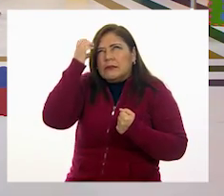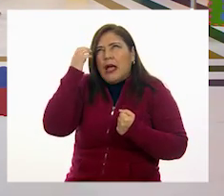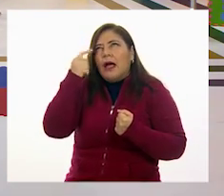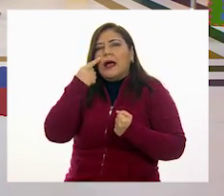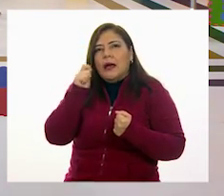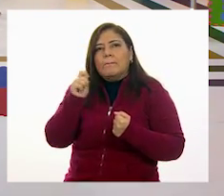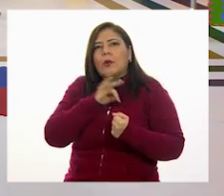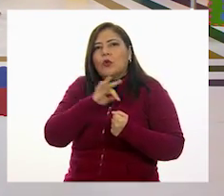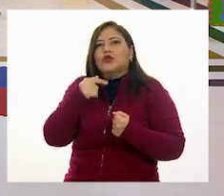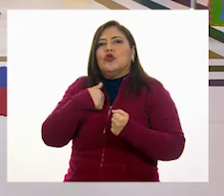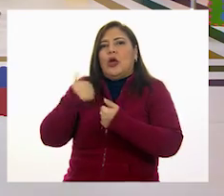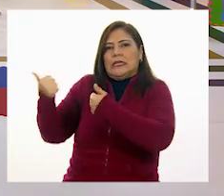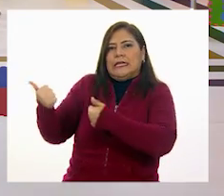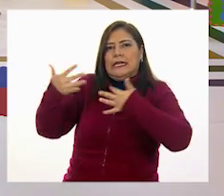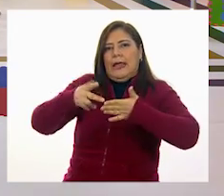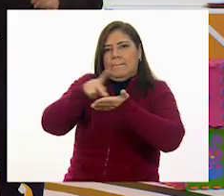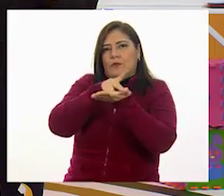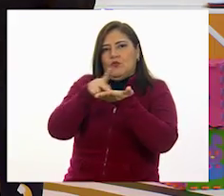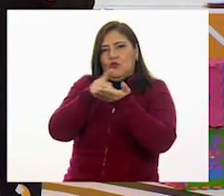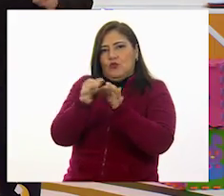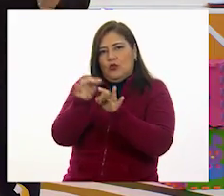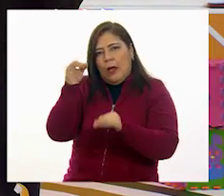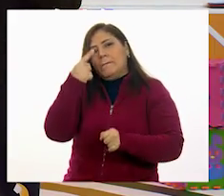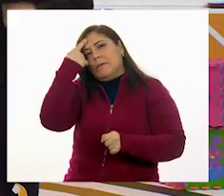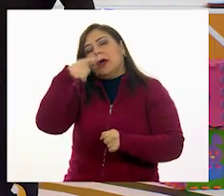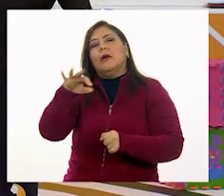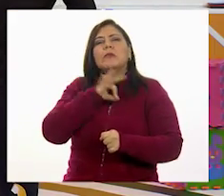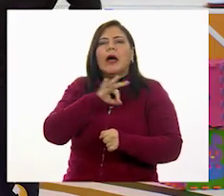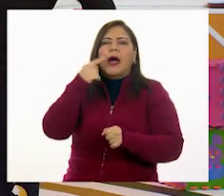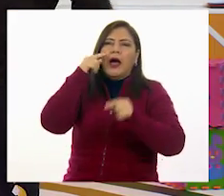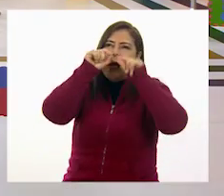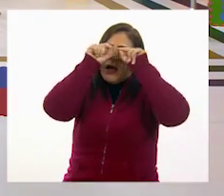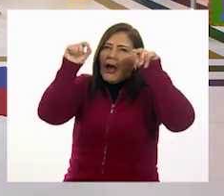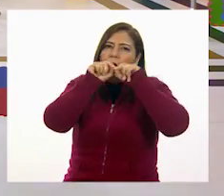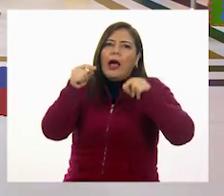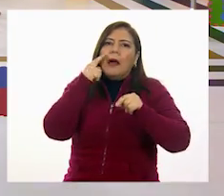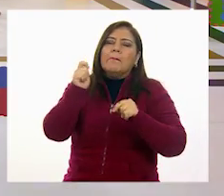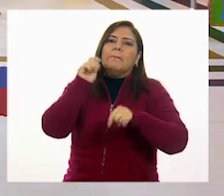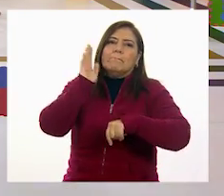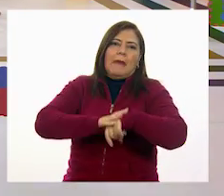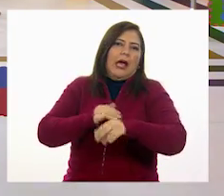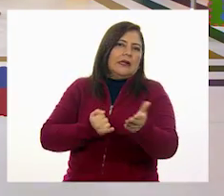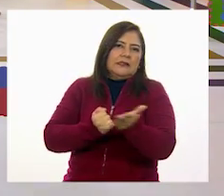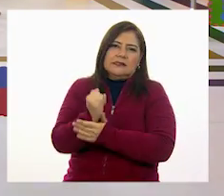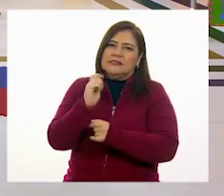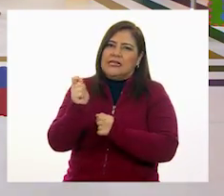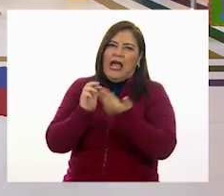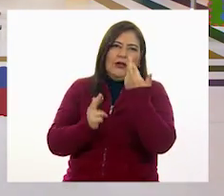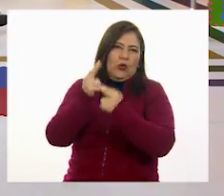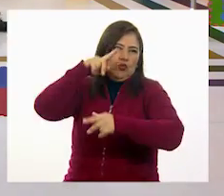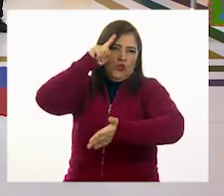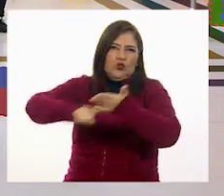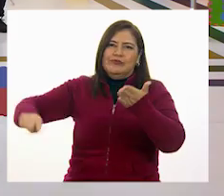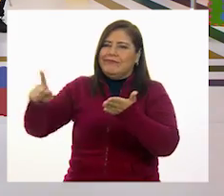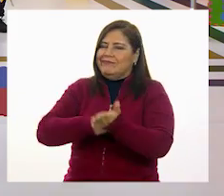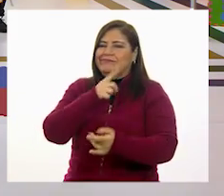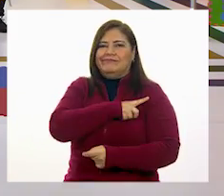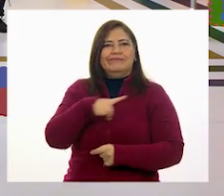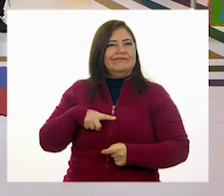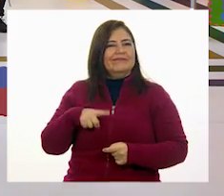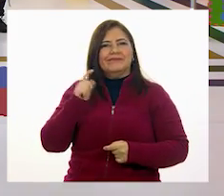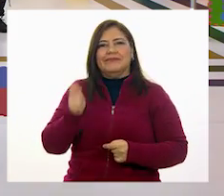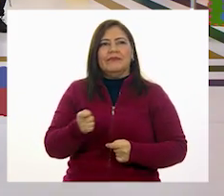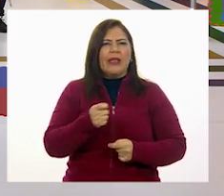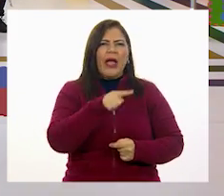mientras traigo un marcador para que nos ayuden a que esta huelga sea definitivamente cancelada. A ver, niñas y